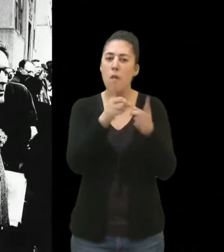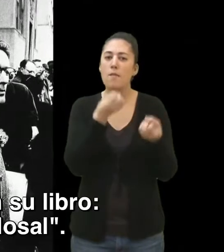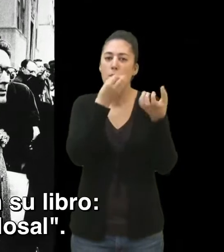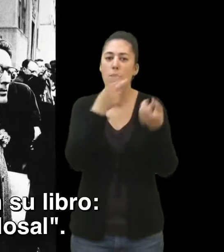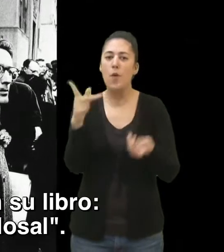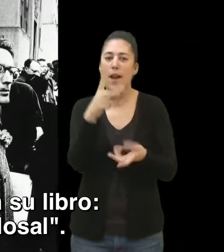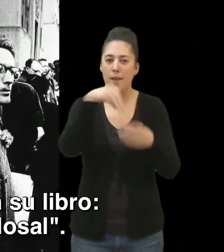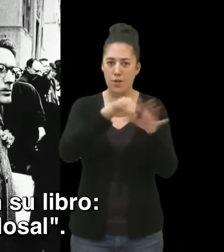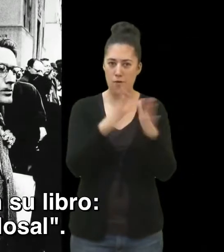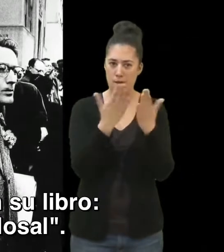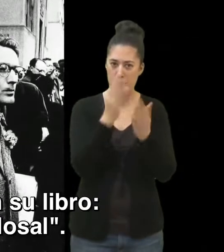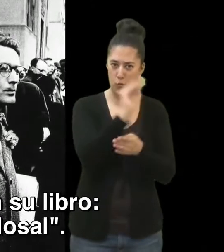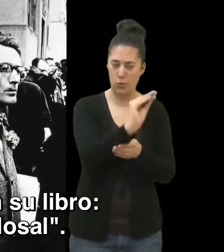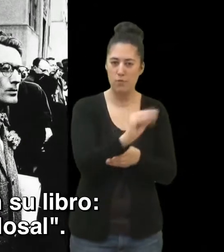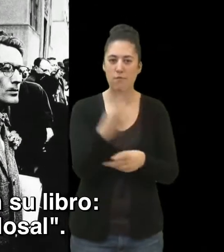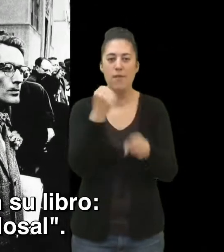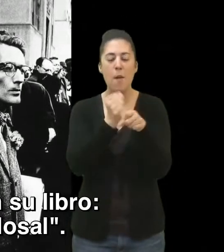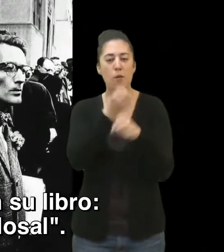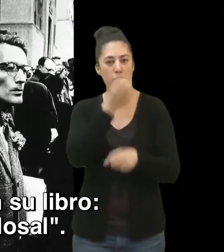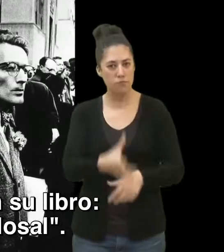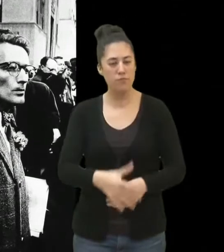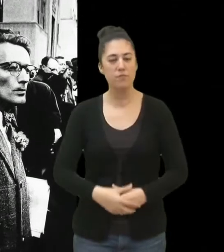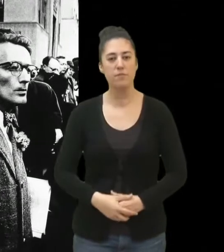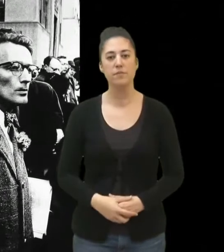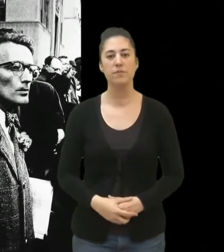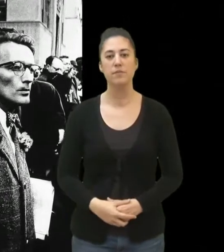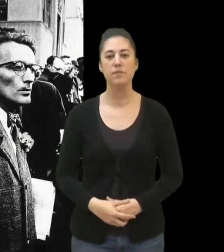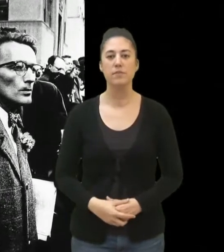tal como la contó Klein en su libro. Un trabajo colosal.